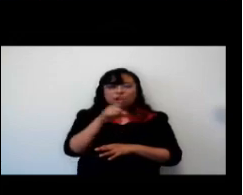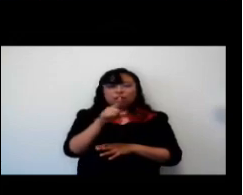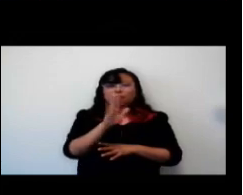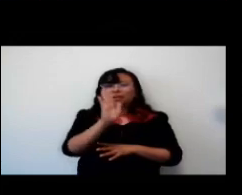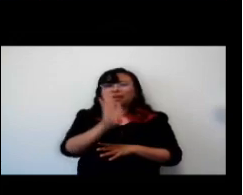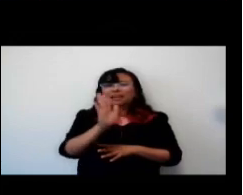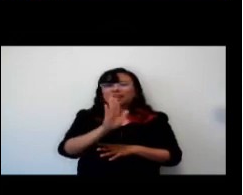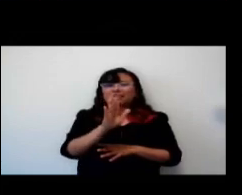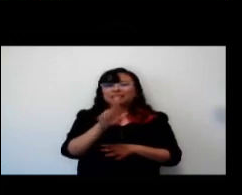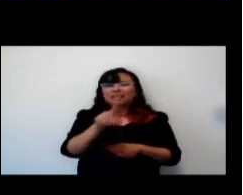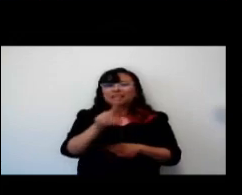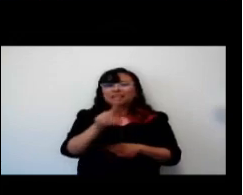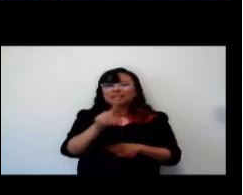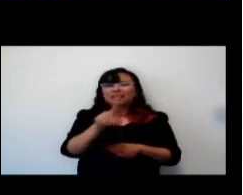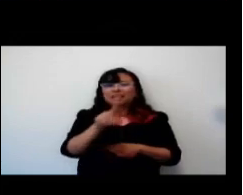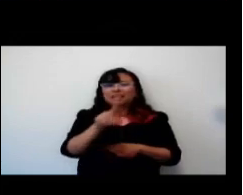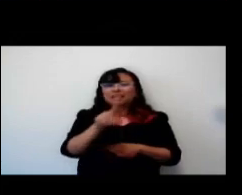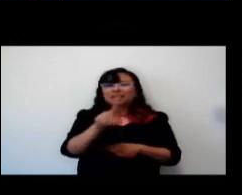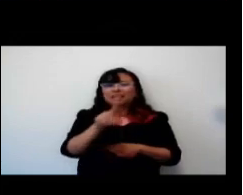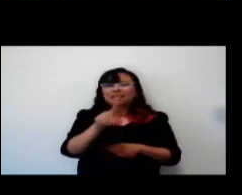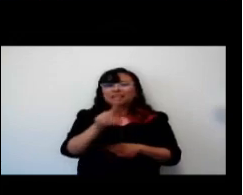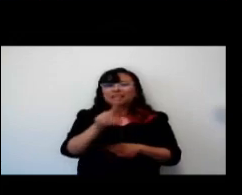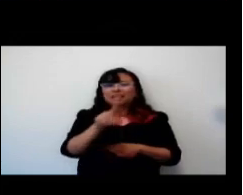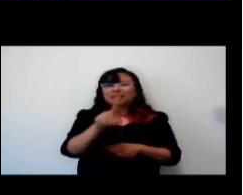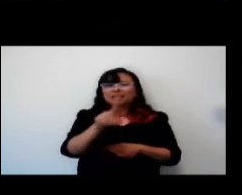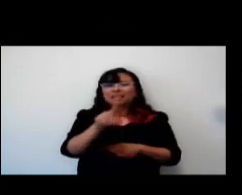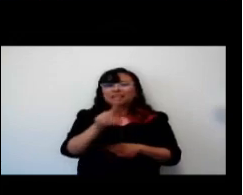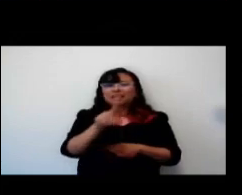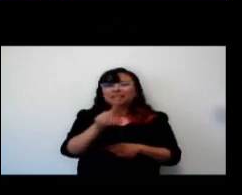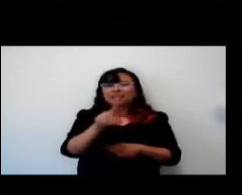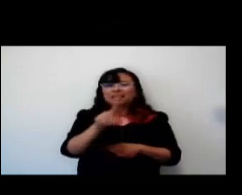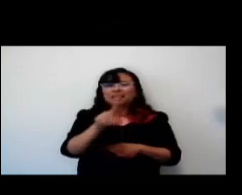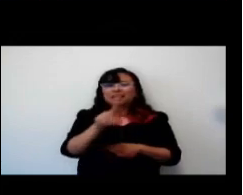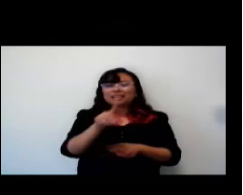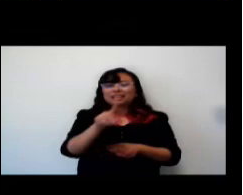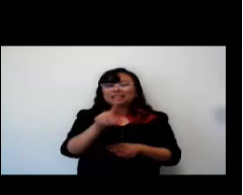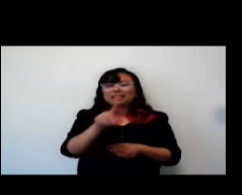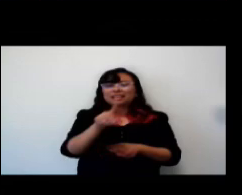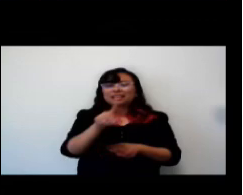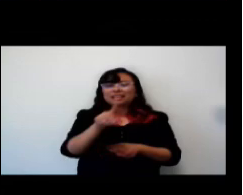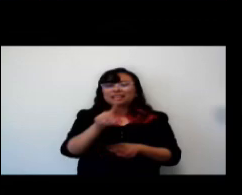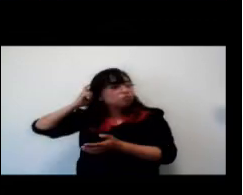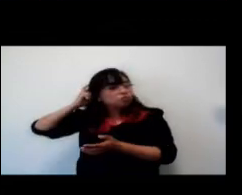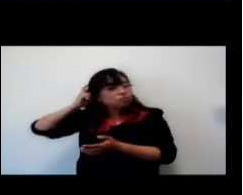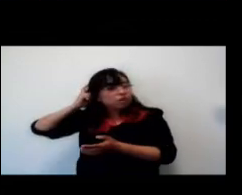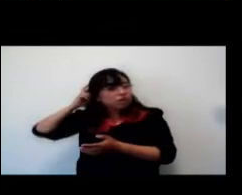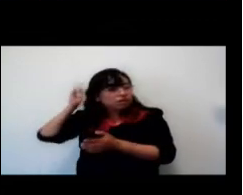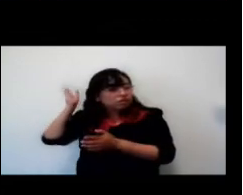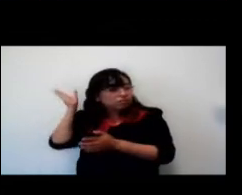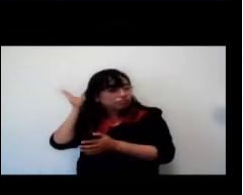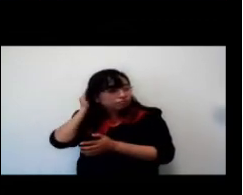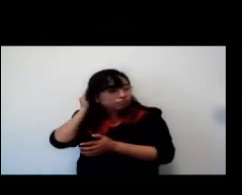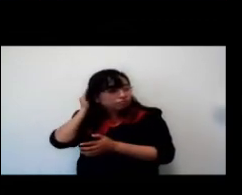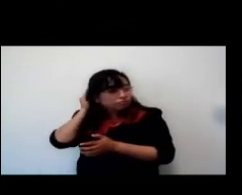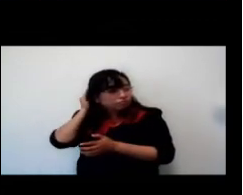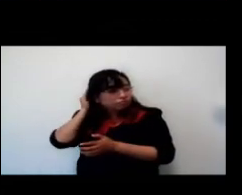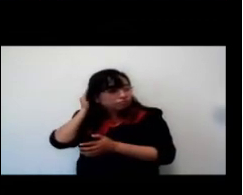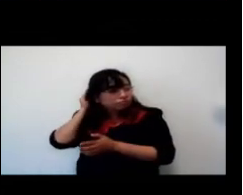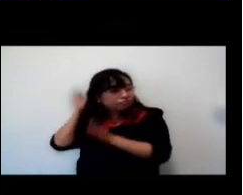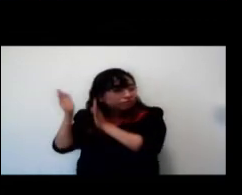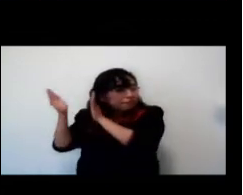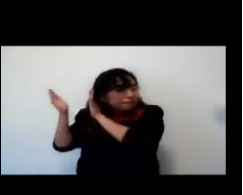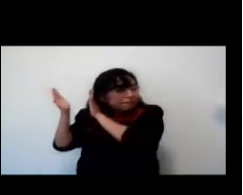el imán se va a fijar a la parte externa, que va a quedar por fuera del cuero cabelludo y se va a pegar con un imán.